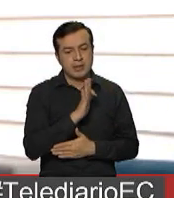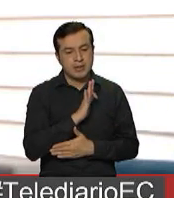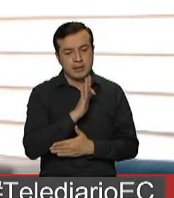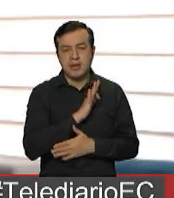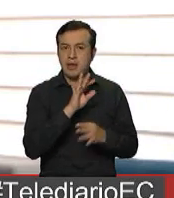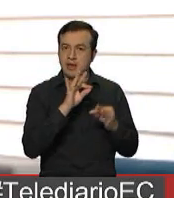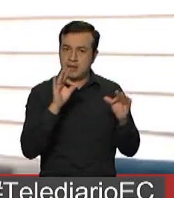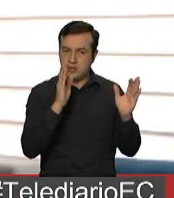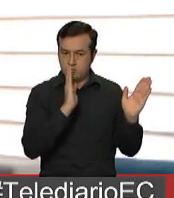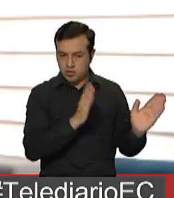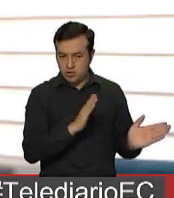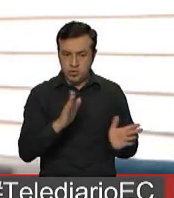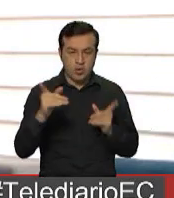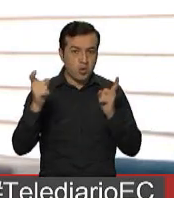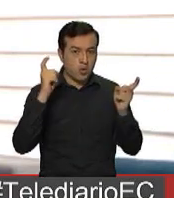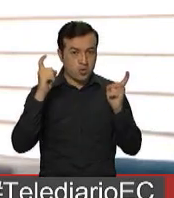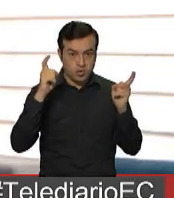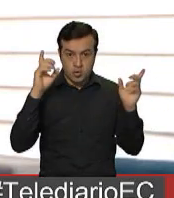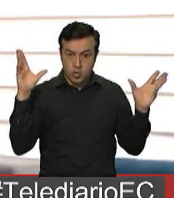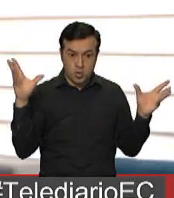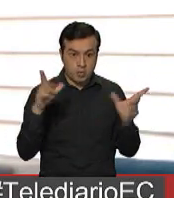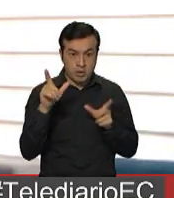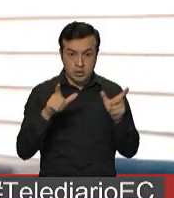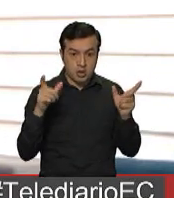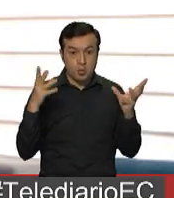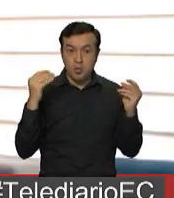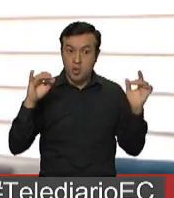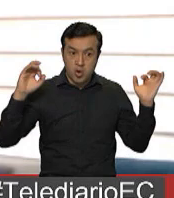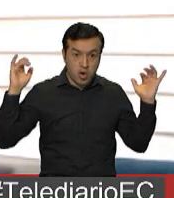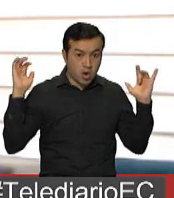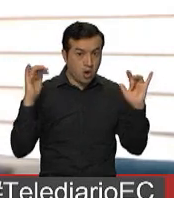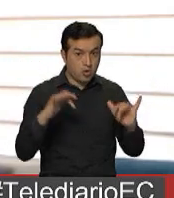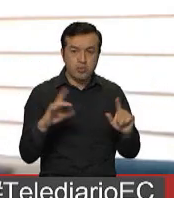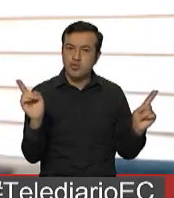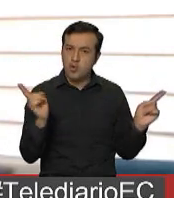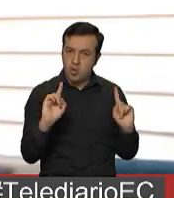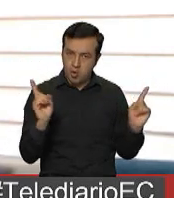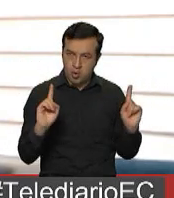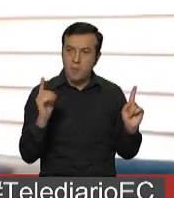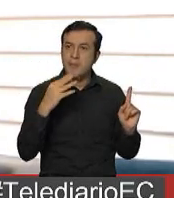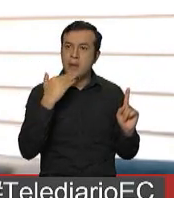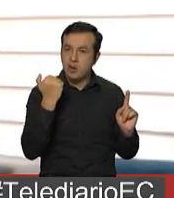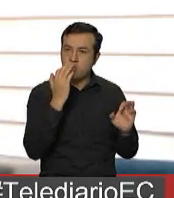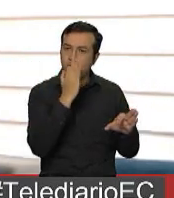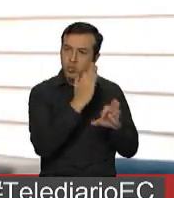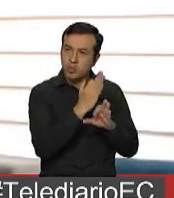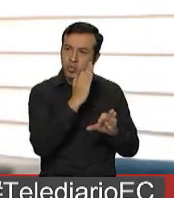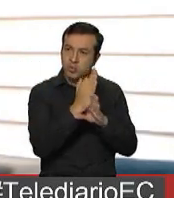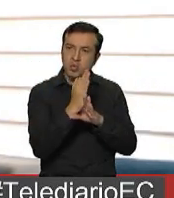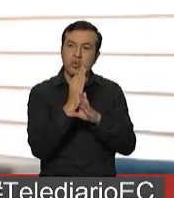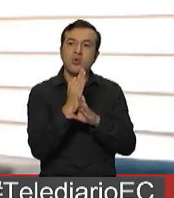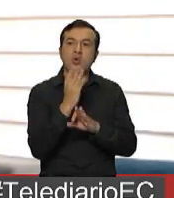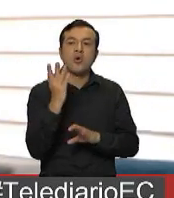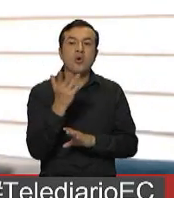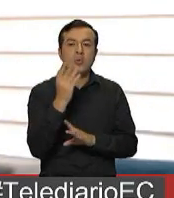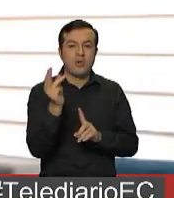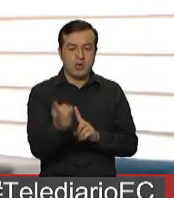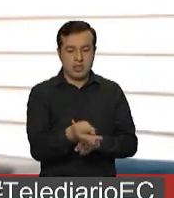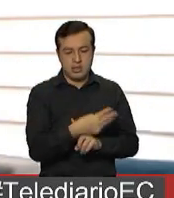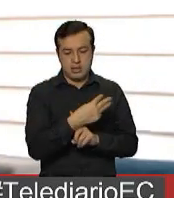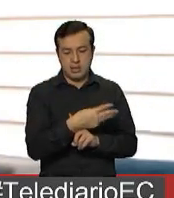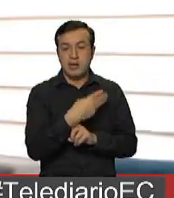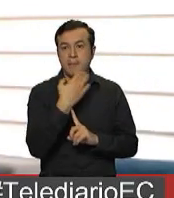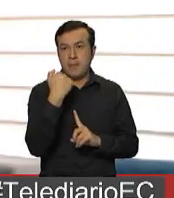poder ordenar y tener el control de esa demanda para evitar los aforos, ¿verdad?, de personas, los grandes aforos de personas en